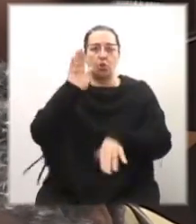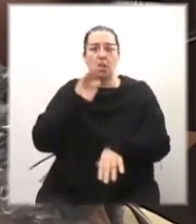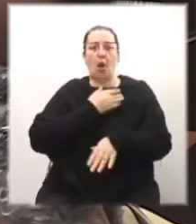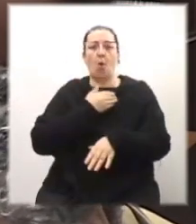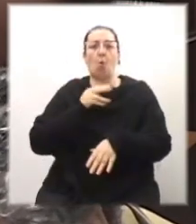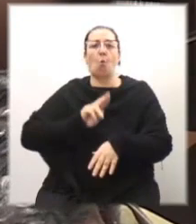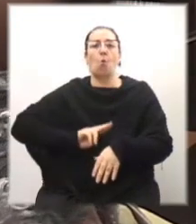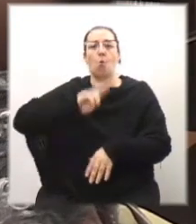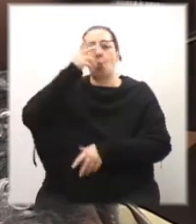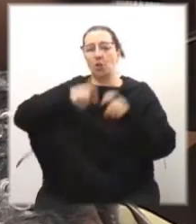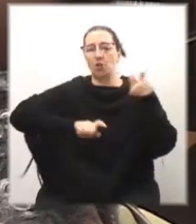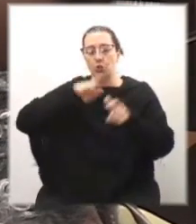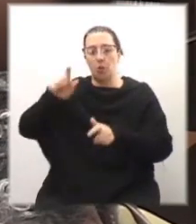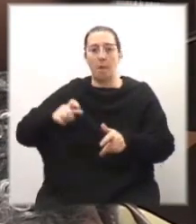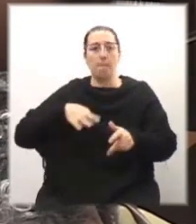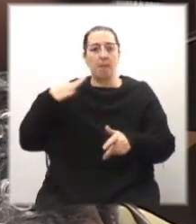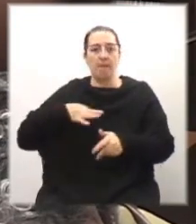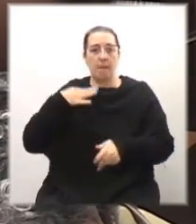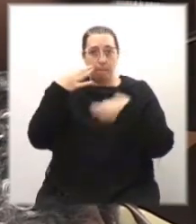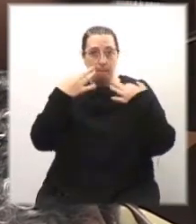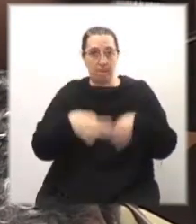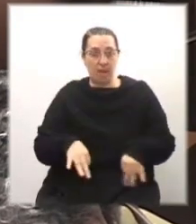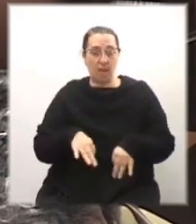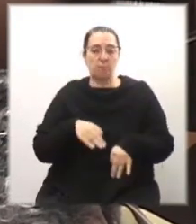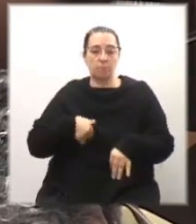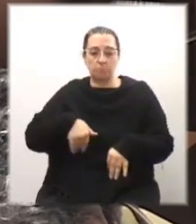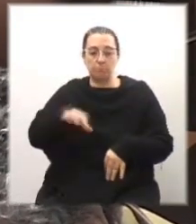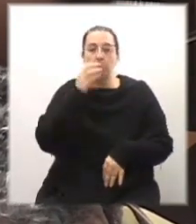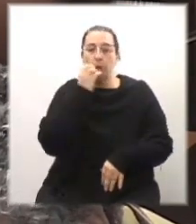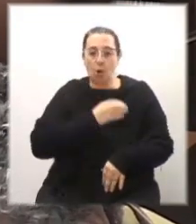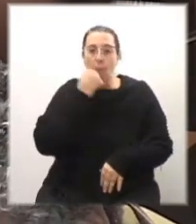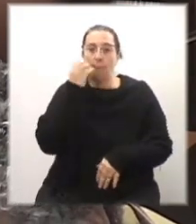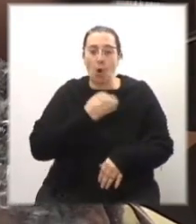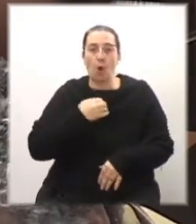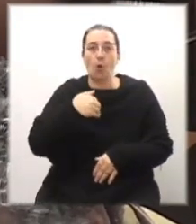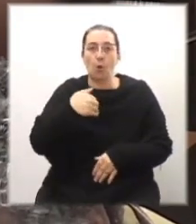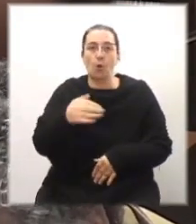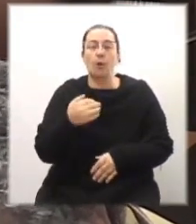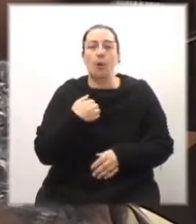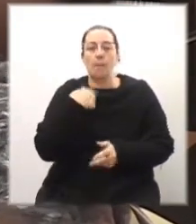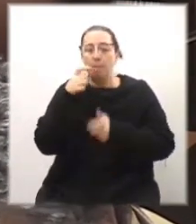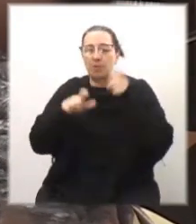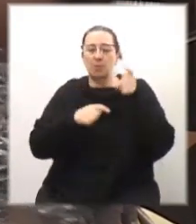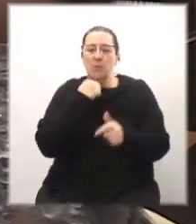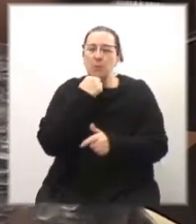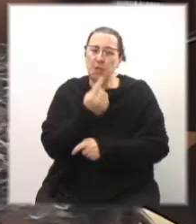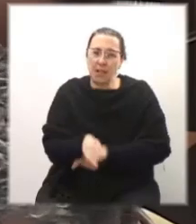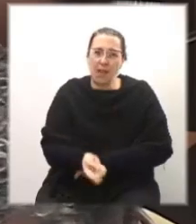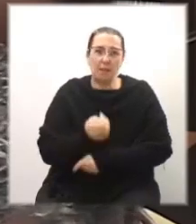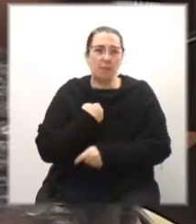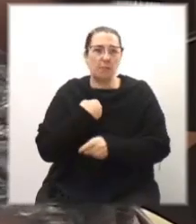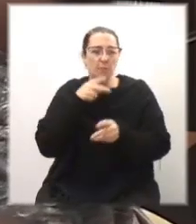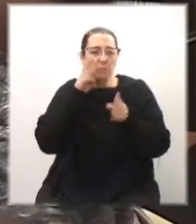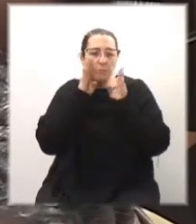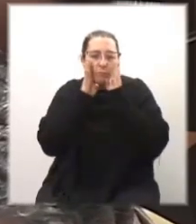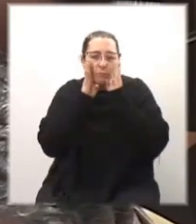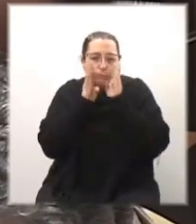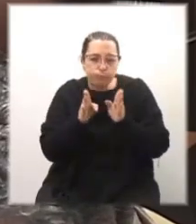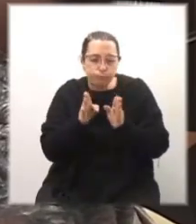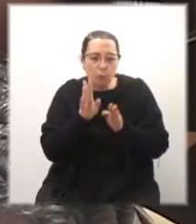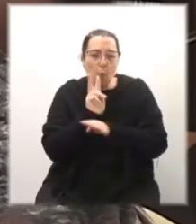uruguayos viven bien, cada vez mejor, los más vulnerables son objeto de cuidados más